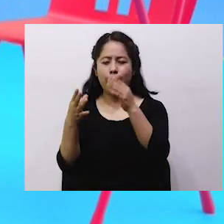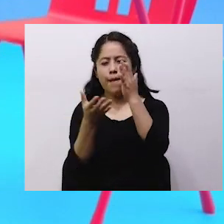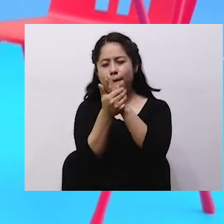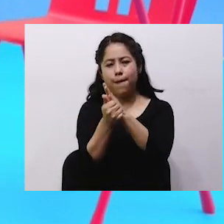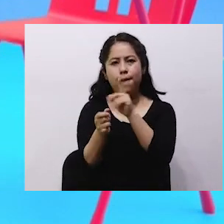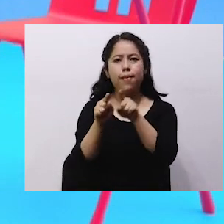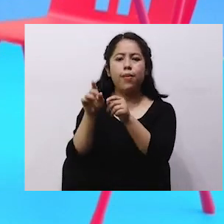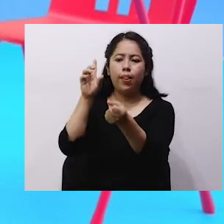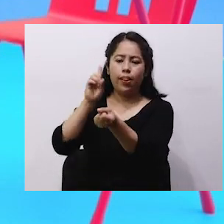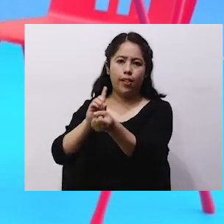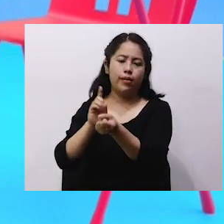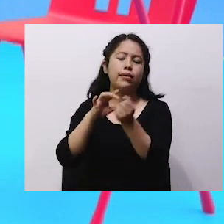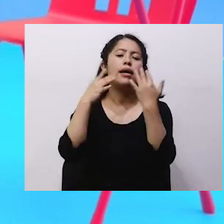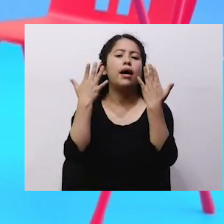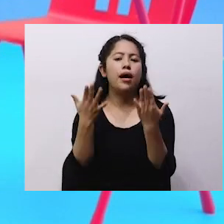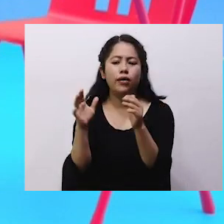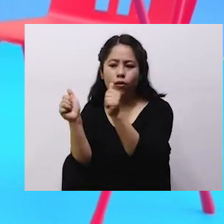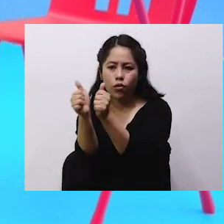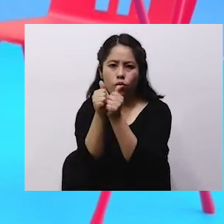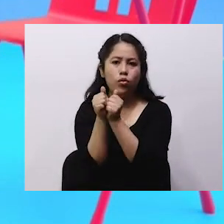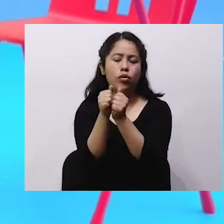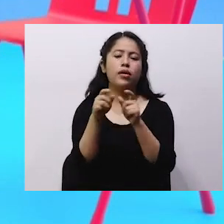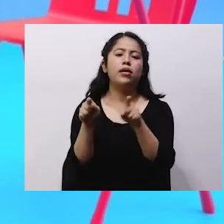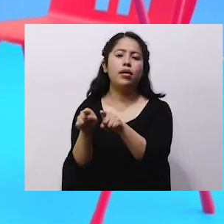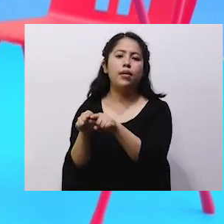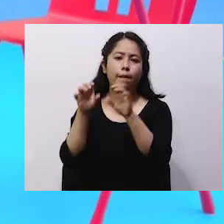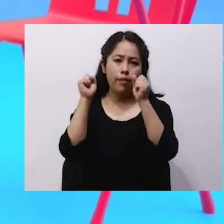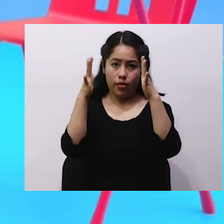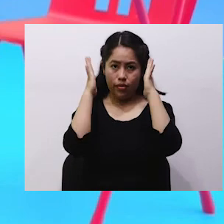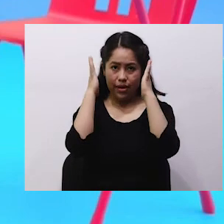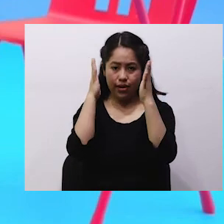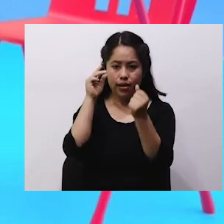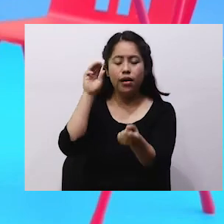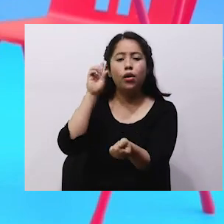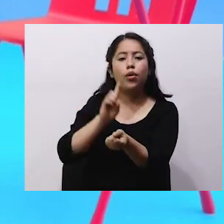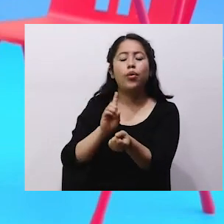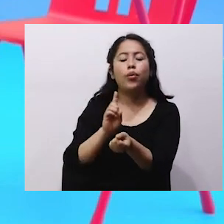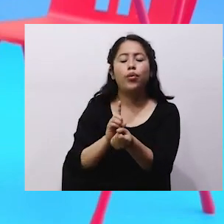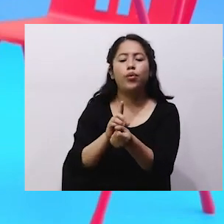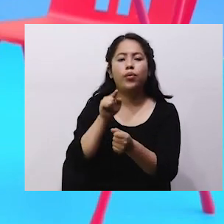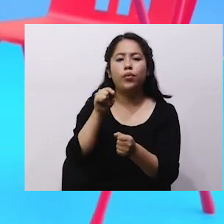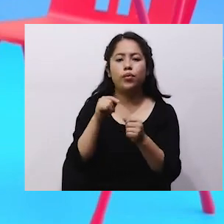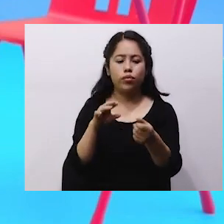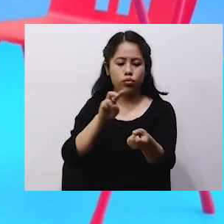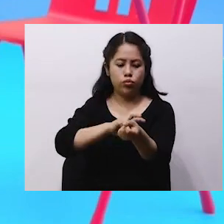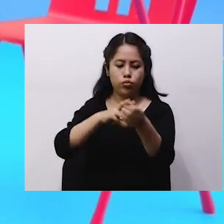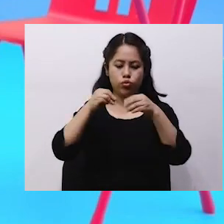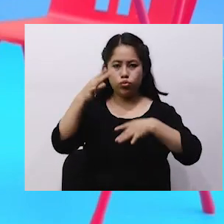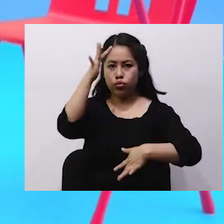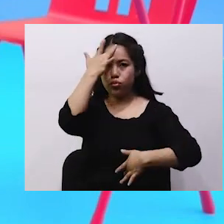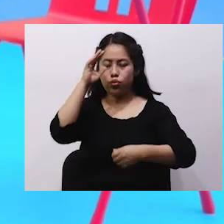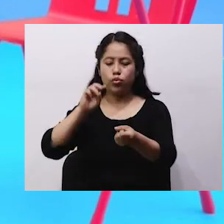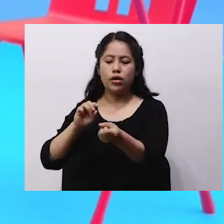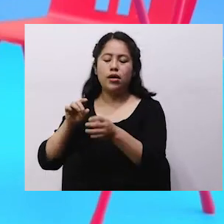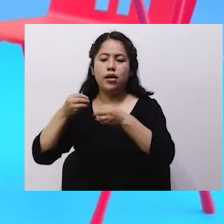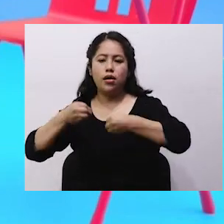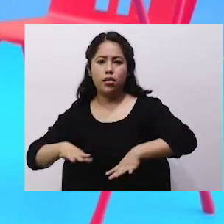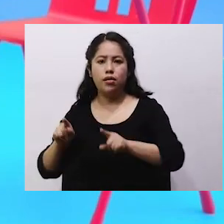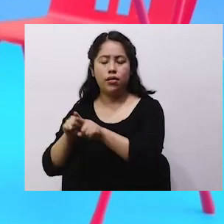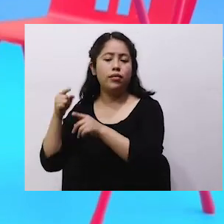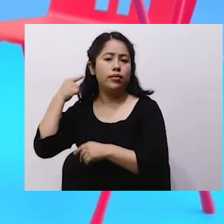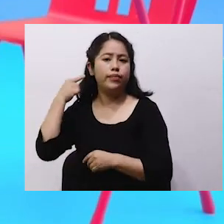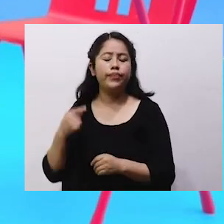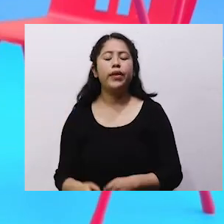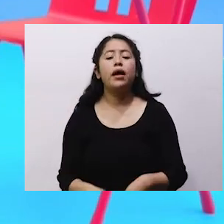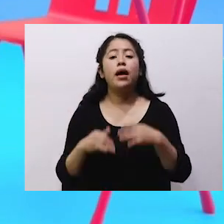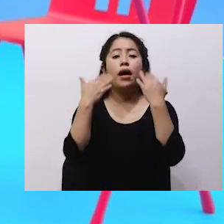los médicos internistas. Ahora, para que estos conocimientos no se queden en la nada, los invito a que ustedes realicen en